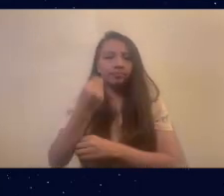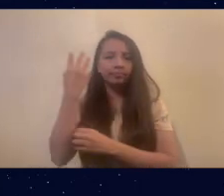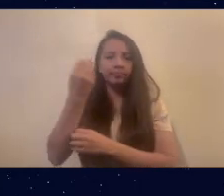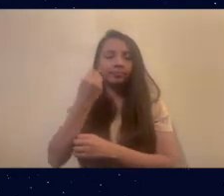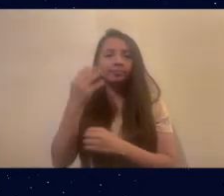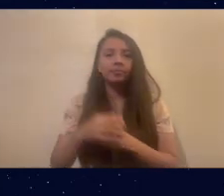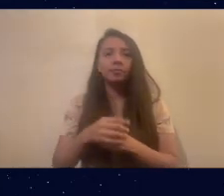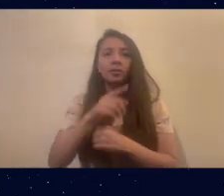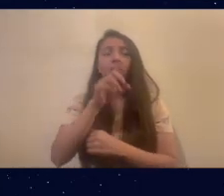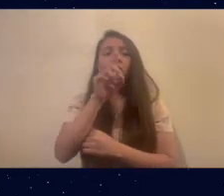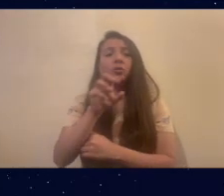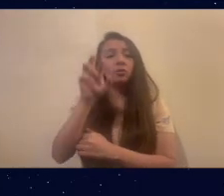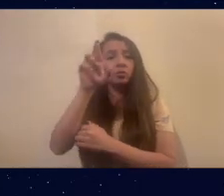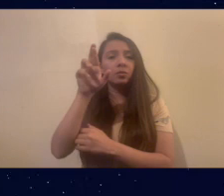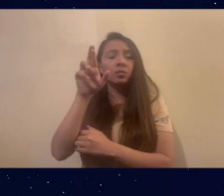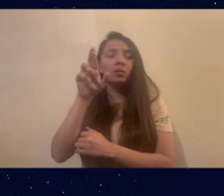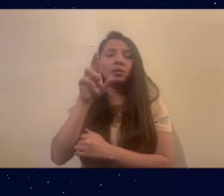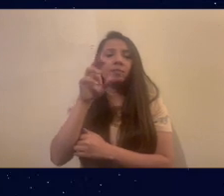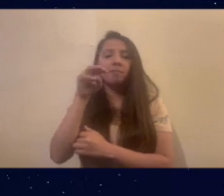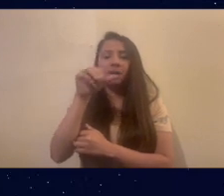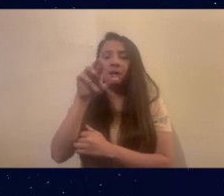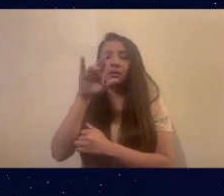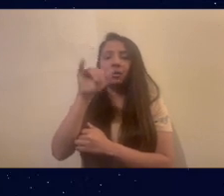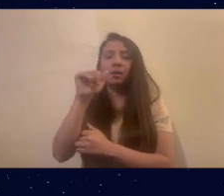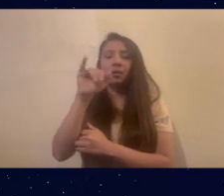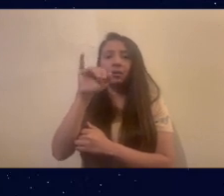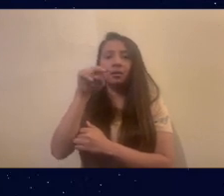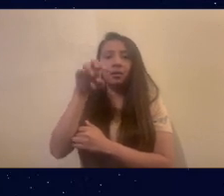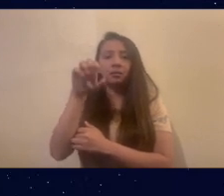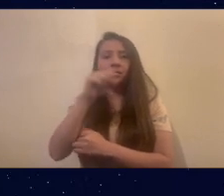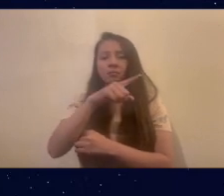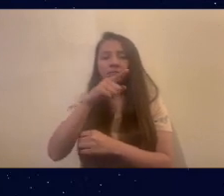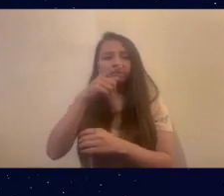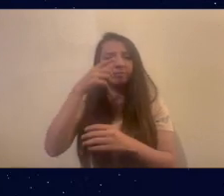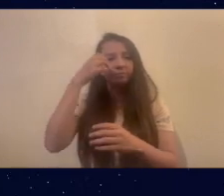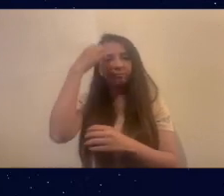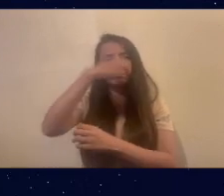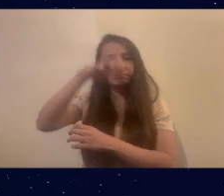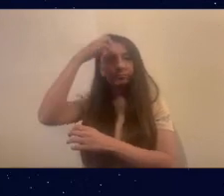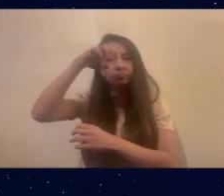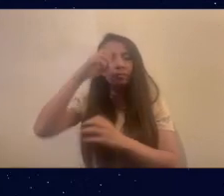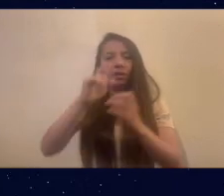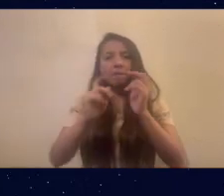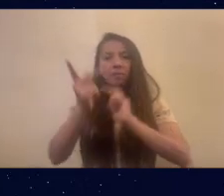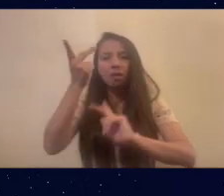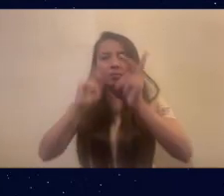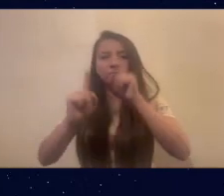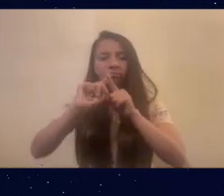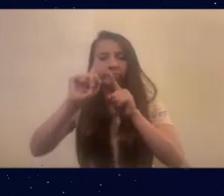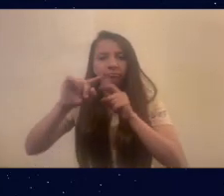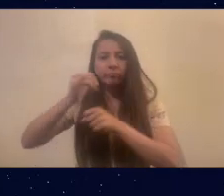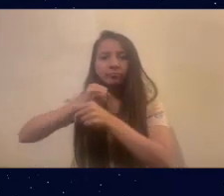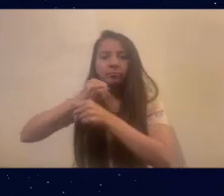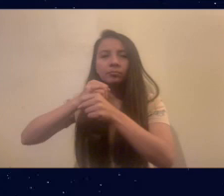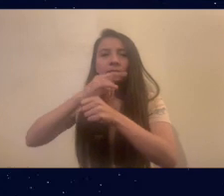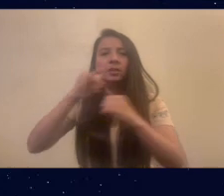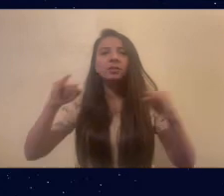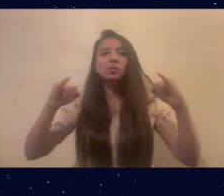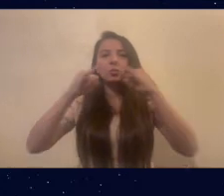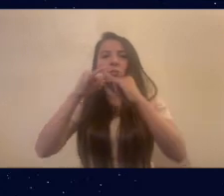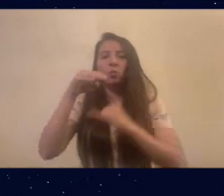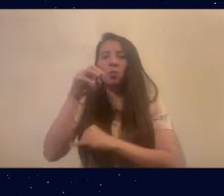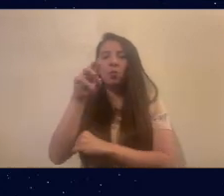charla. La doctora María Inés Mercado es experta en estudios botánicos y trabaja como profesora adjunta en el Instituto